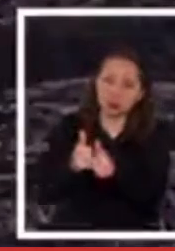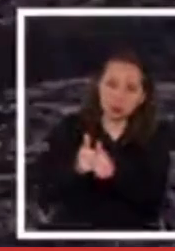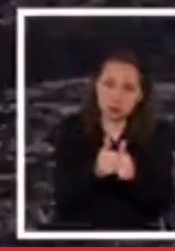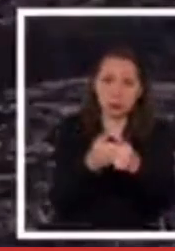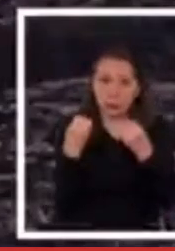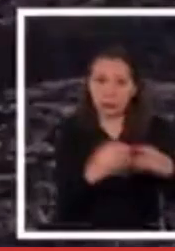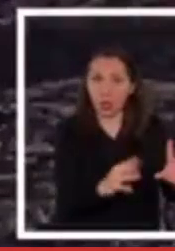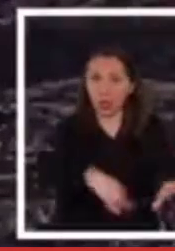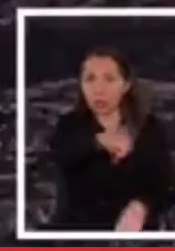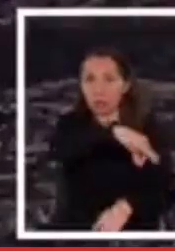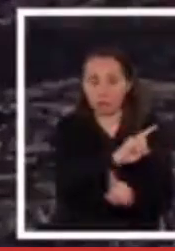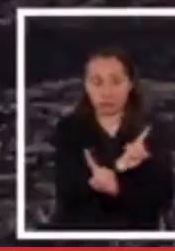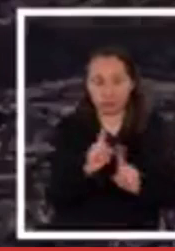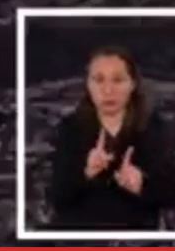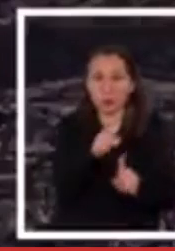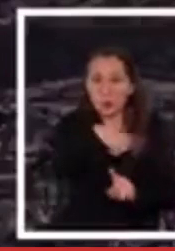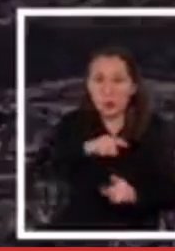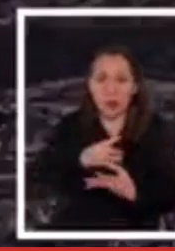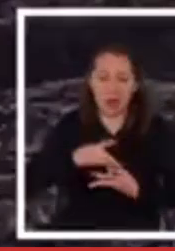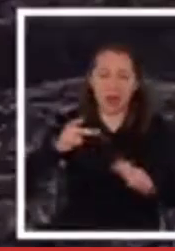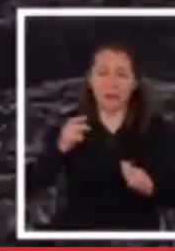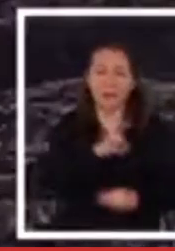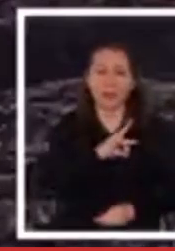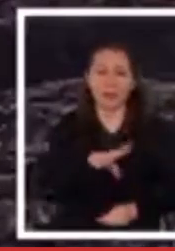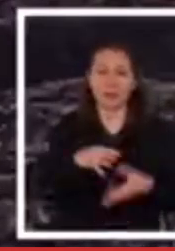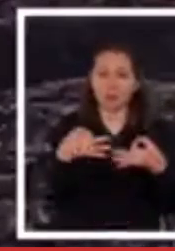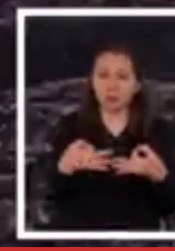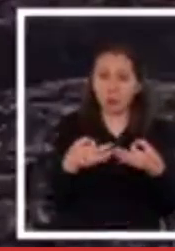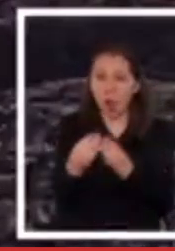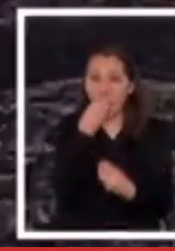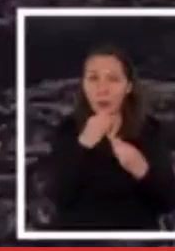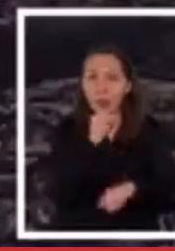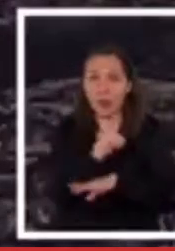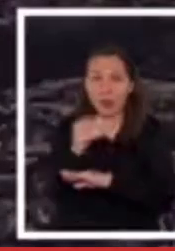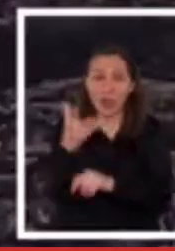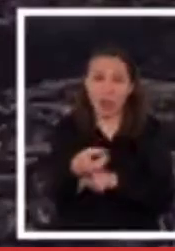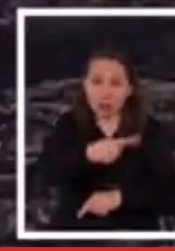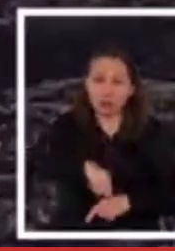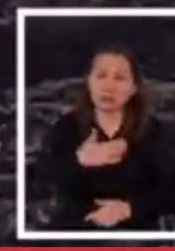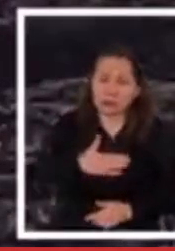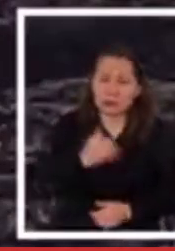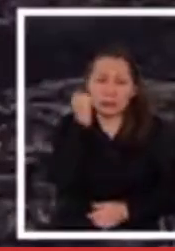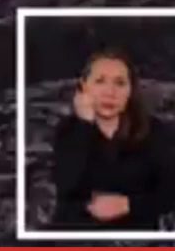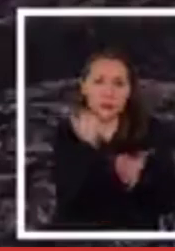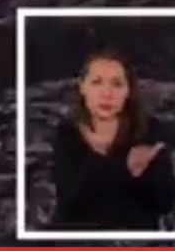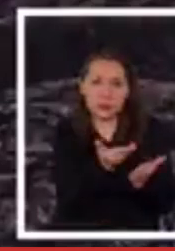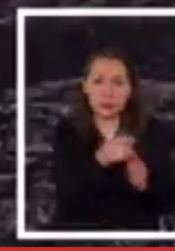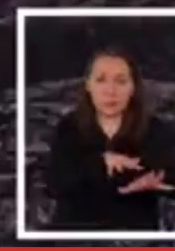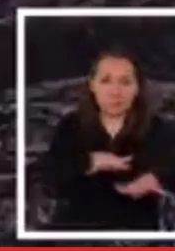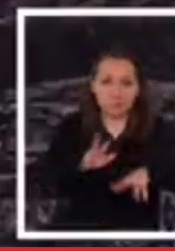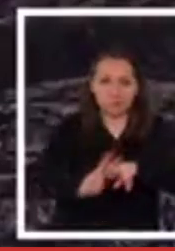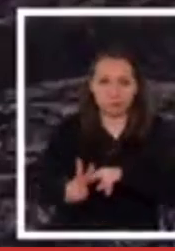no van a estar solos son el alma de chile la seguridad alimentaria los queremos y por eso estamos con